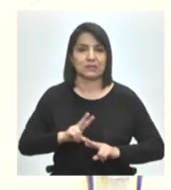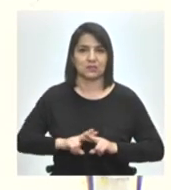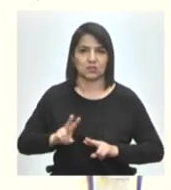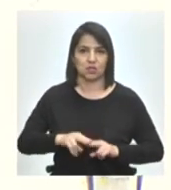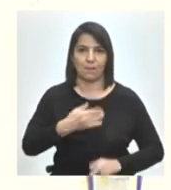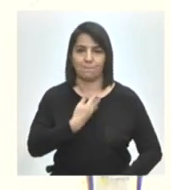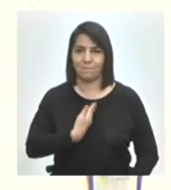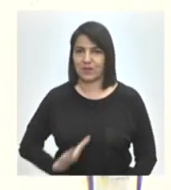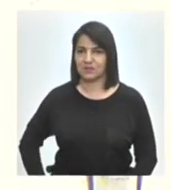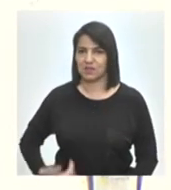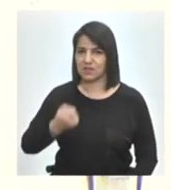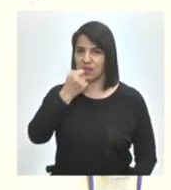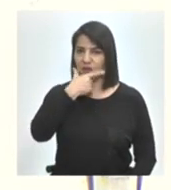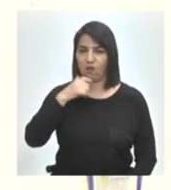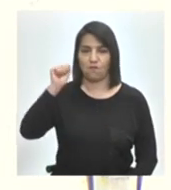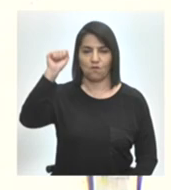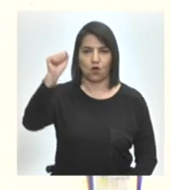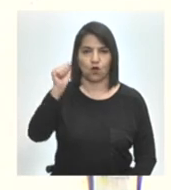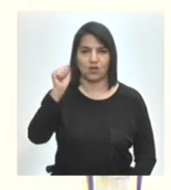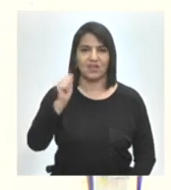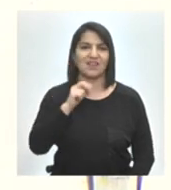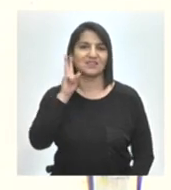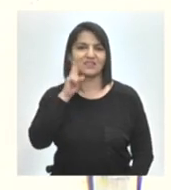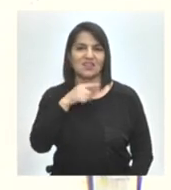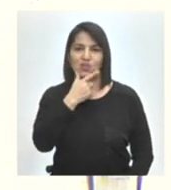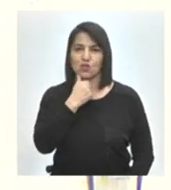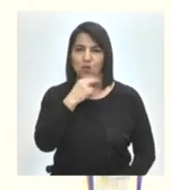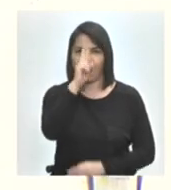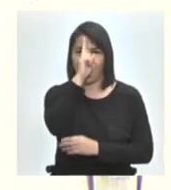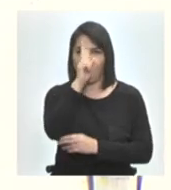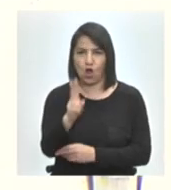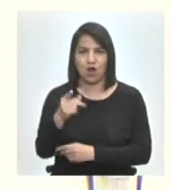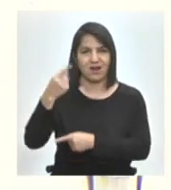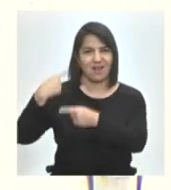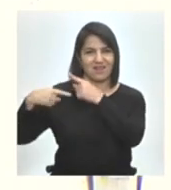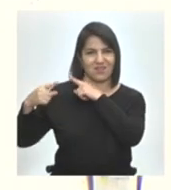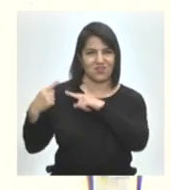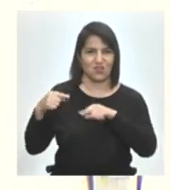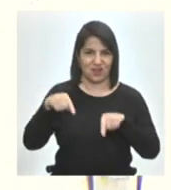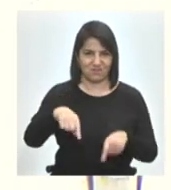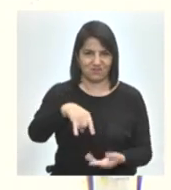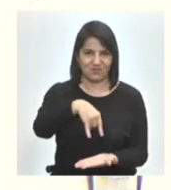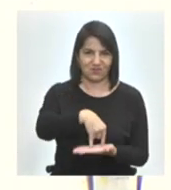Gabriel Boric, que sin duda honra la trayectoria de esta corporación.